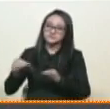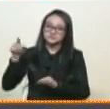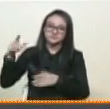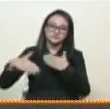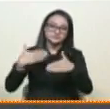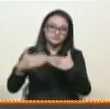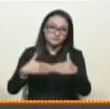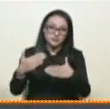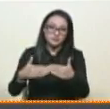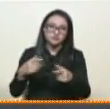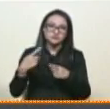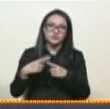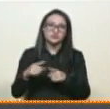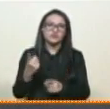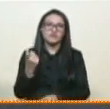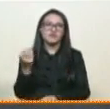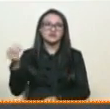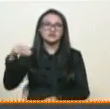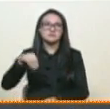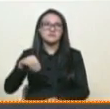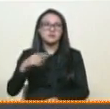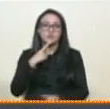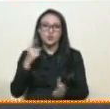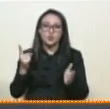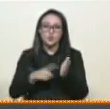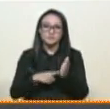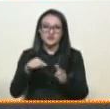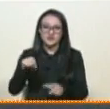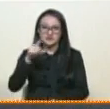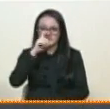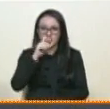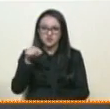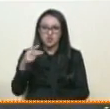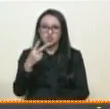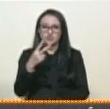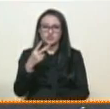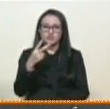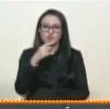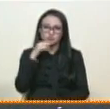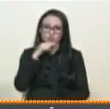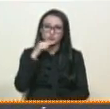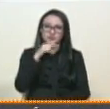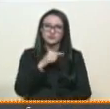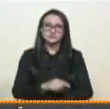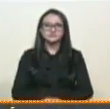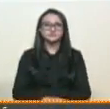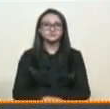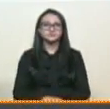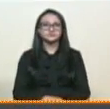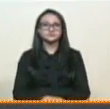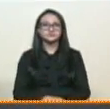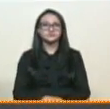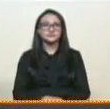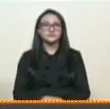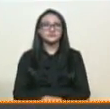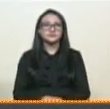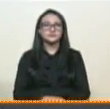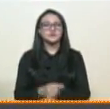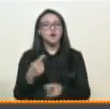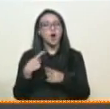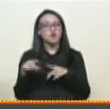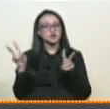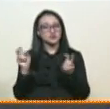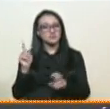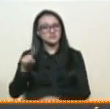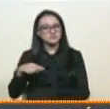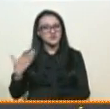otros procesos que nos hacen falta para poder cumplir para las fechas previstas. Doctora, otro tema que no quisiéramos dejar pasar por